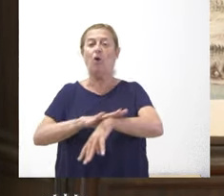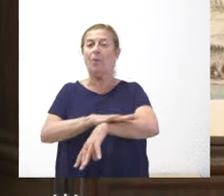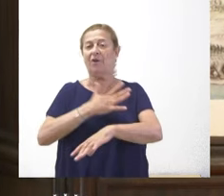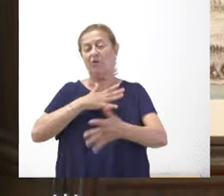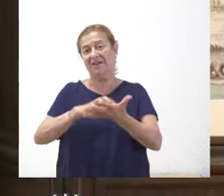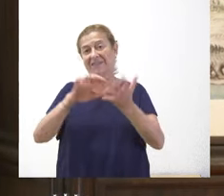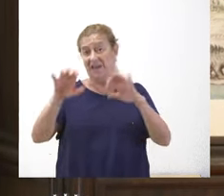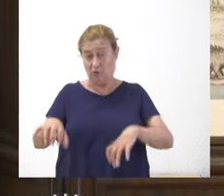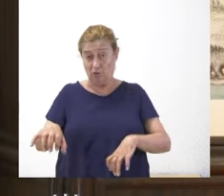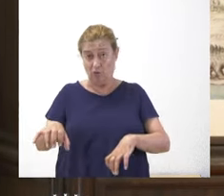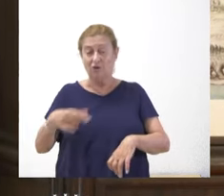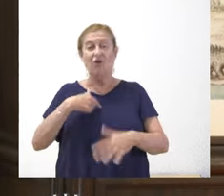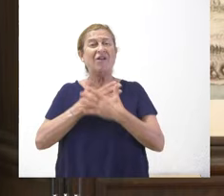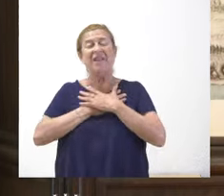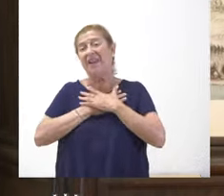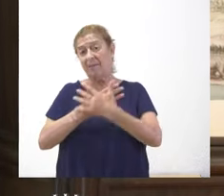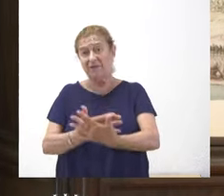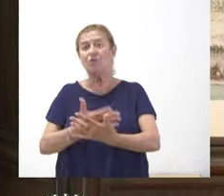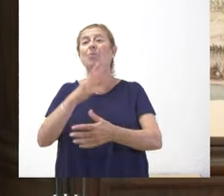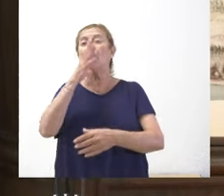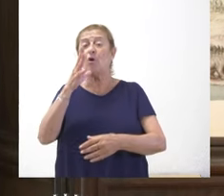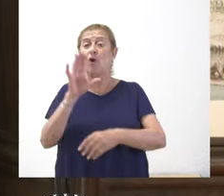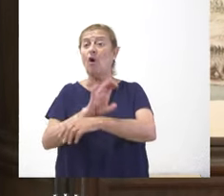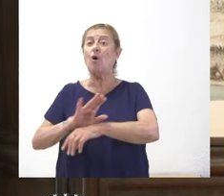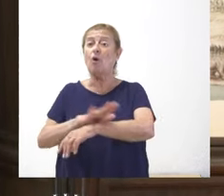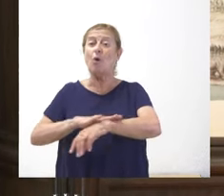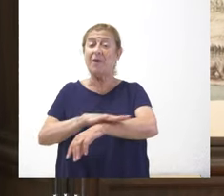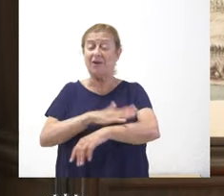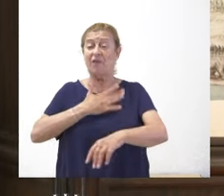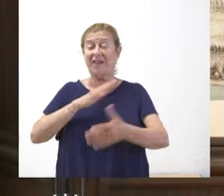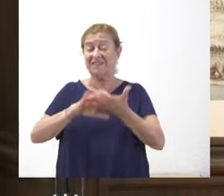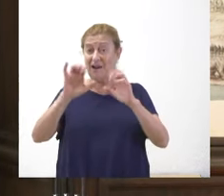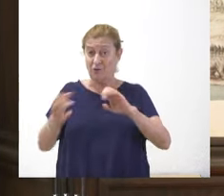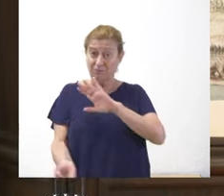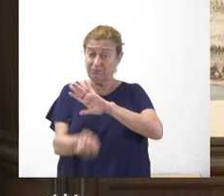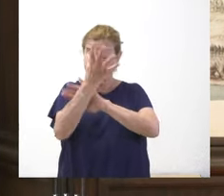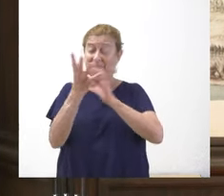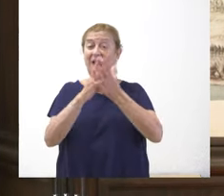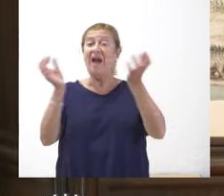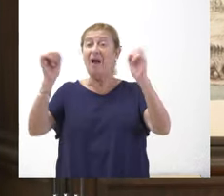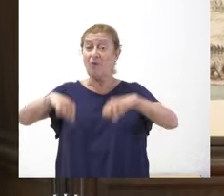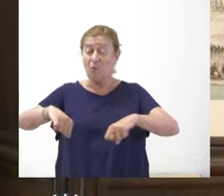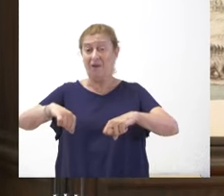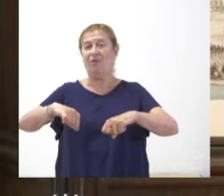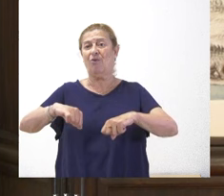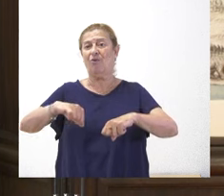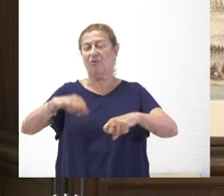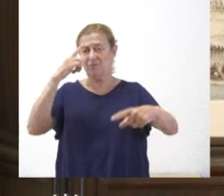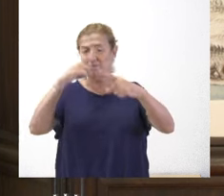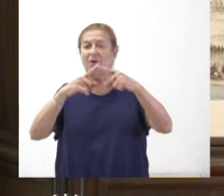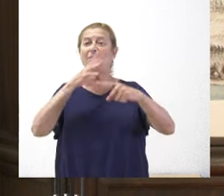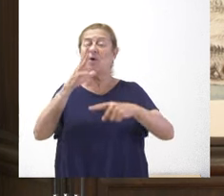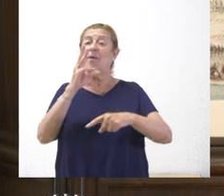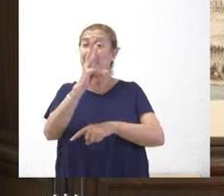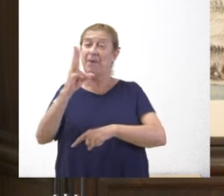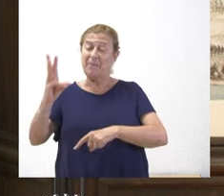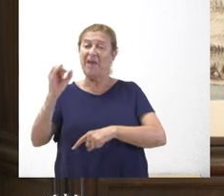león lo lamento porque el gobierno de Castilla y león que surgió del acuerdo alcanzado por el partido